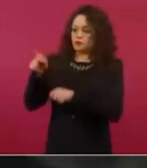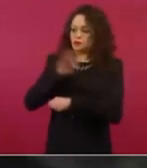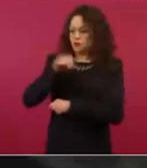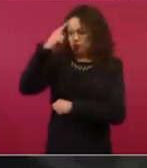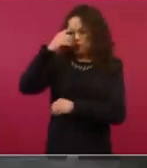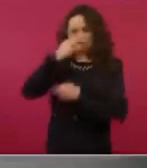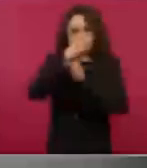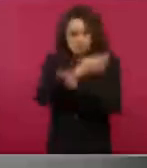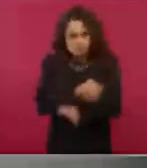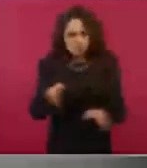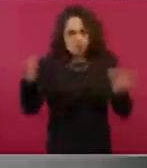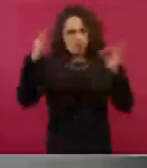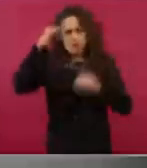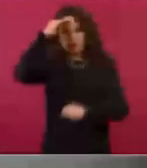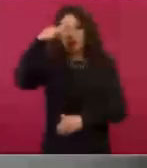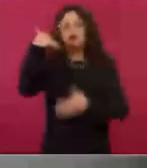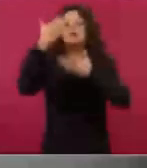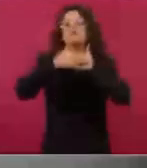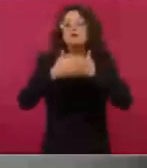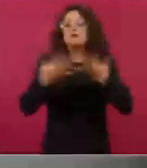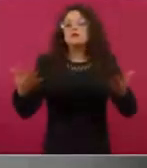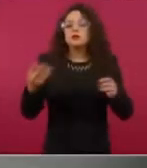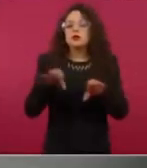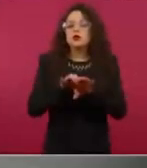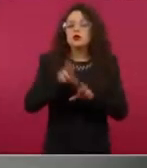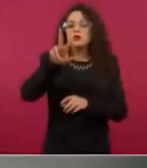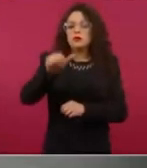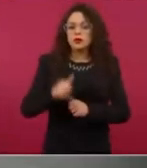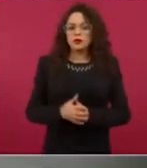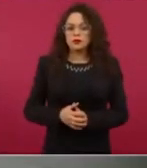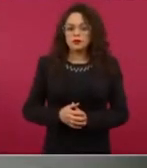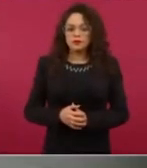Lo está viendo Jorge